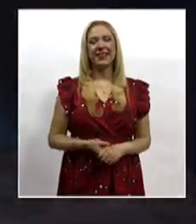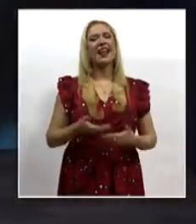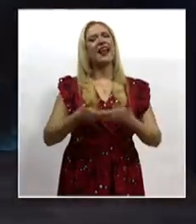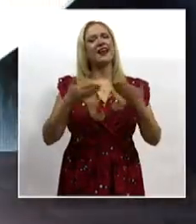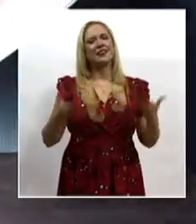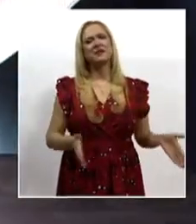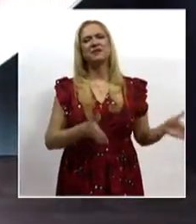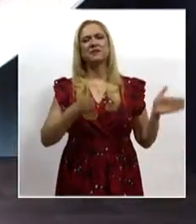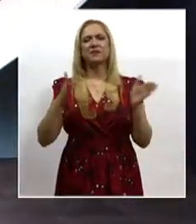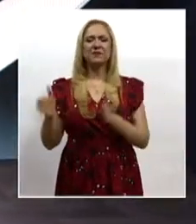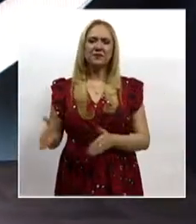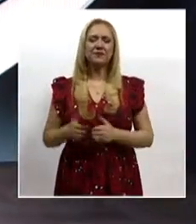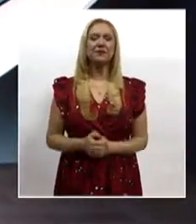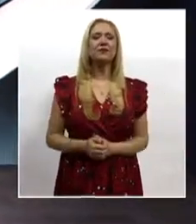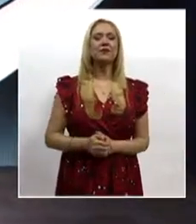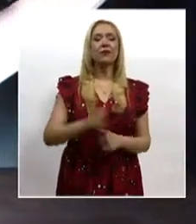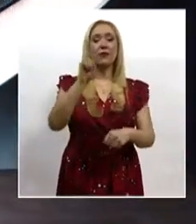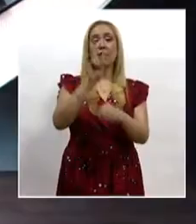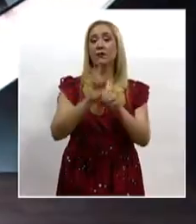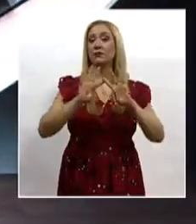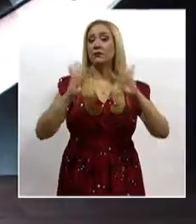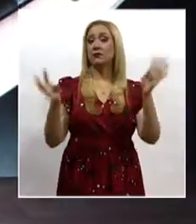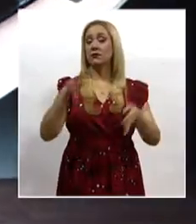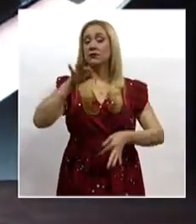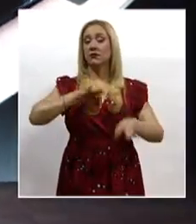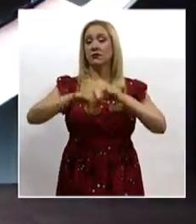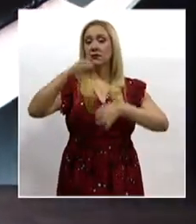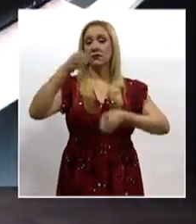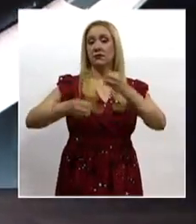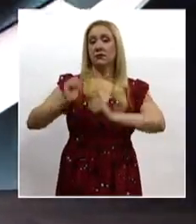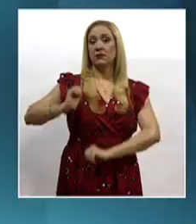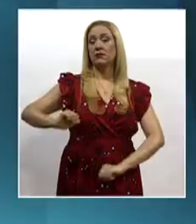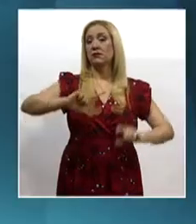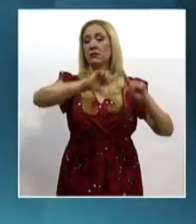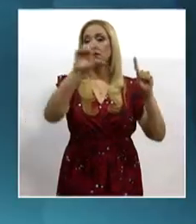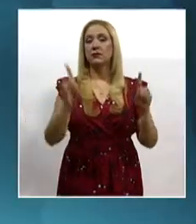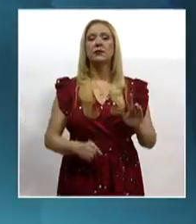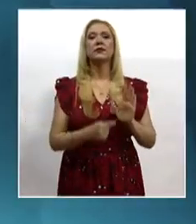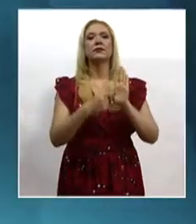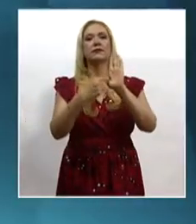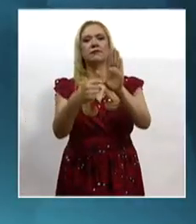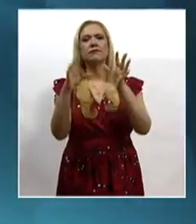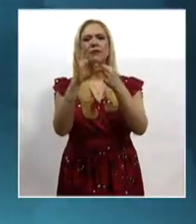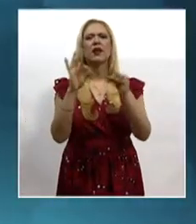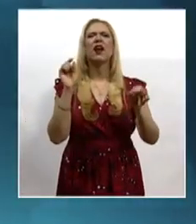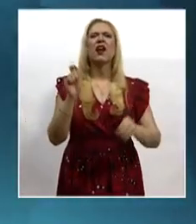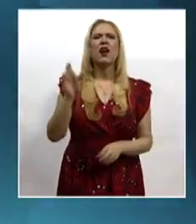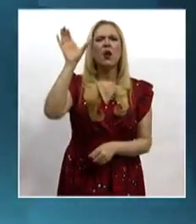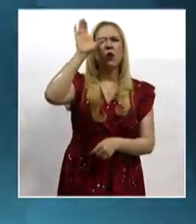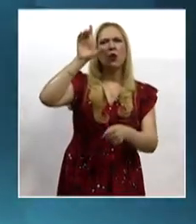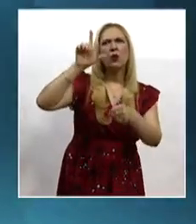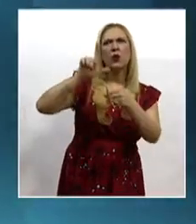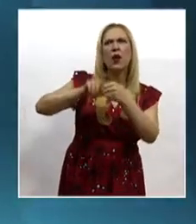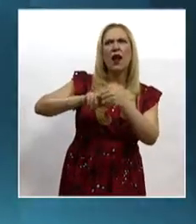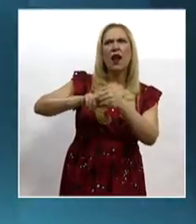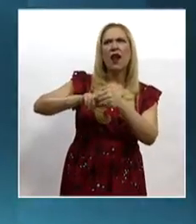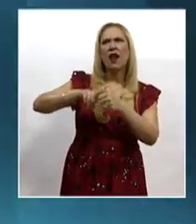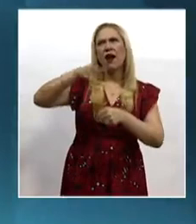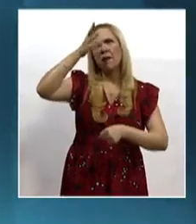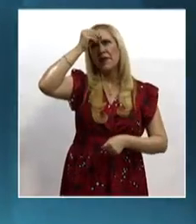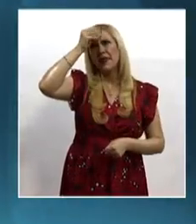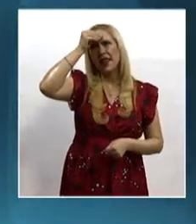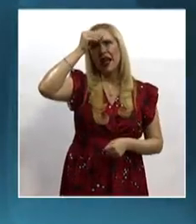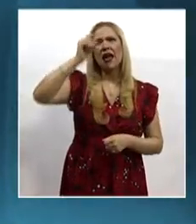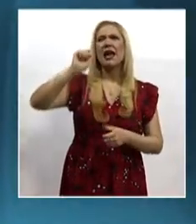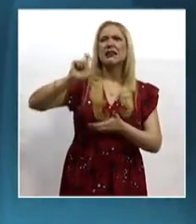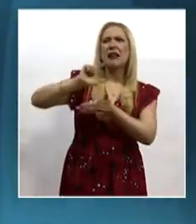En otros temas, el Consejo de la Judicatura Federal dio a conocer como parte de su programa de cultura jurídica qué son los testamentos. Se trata de